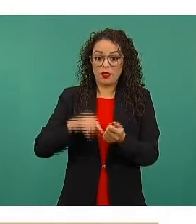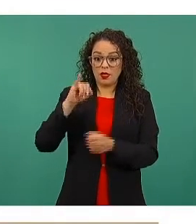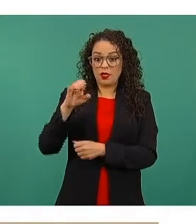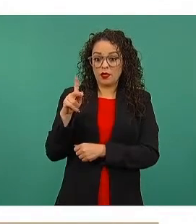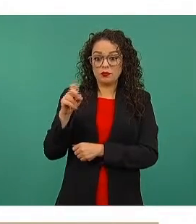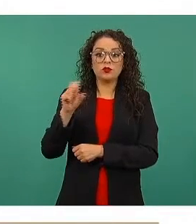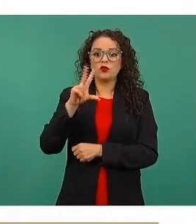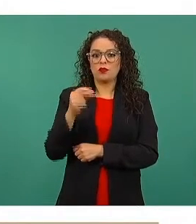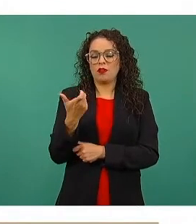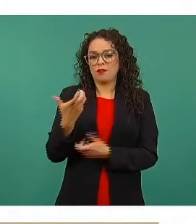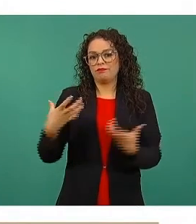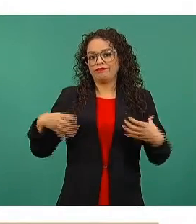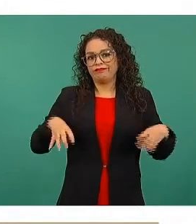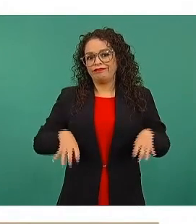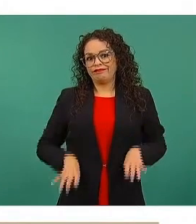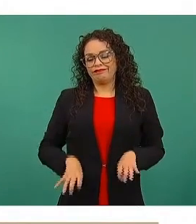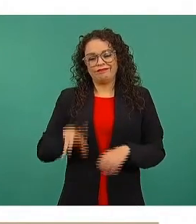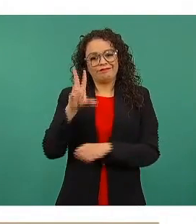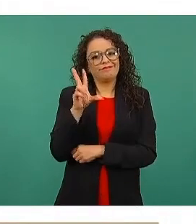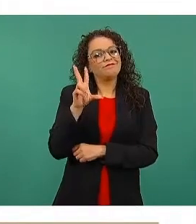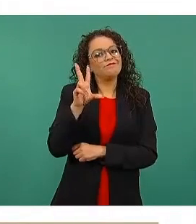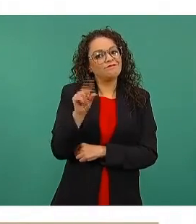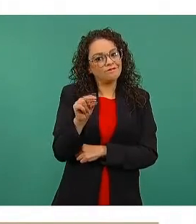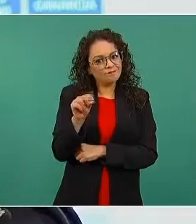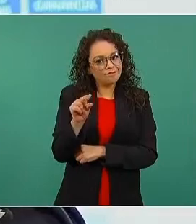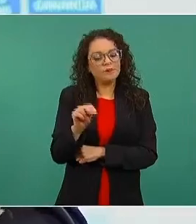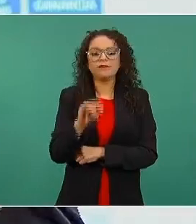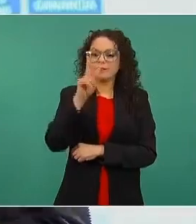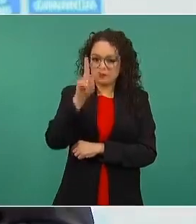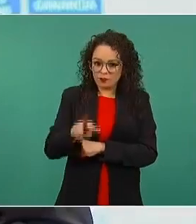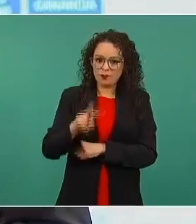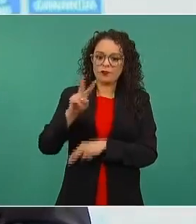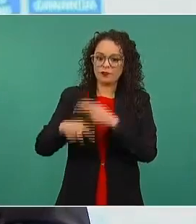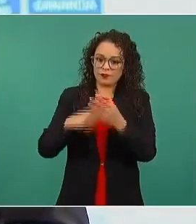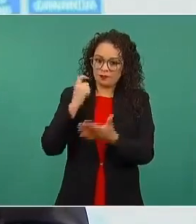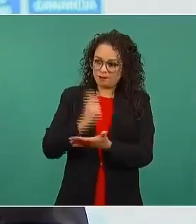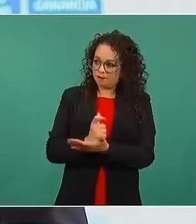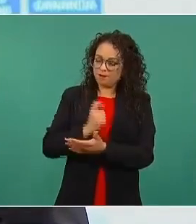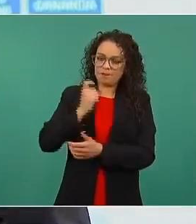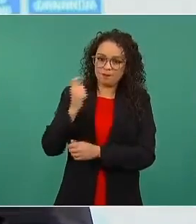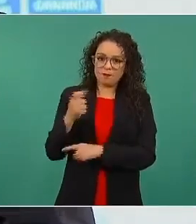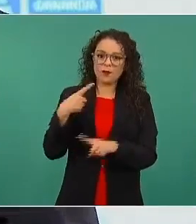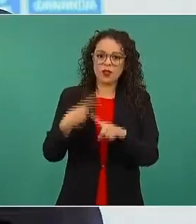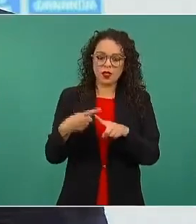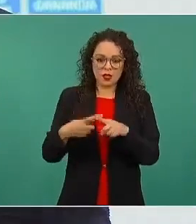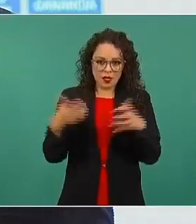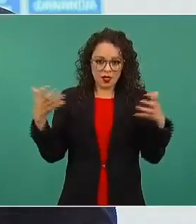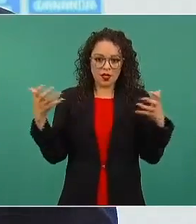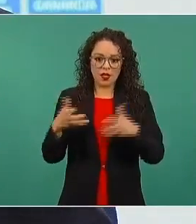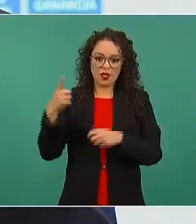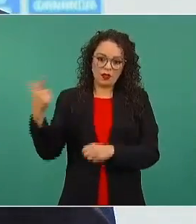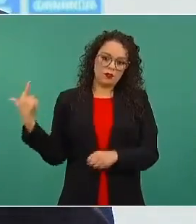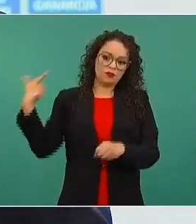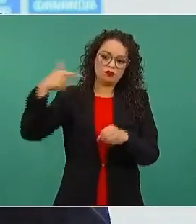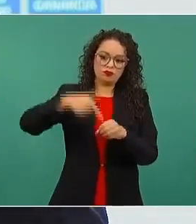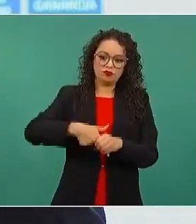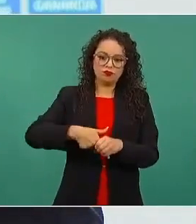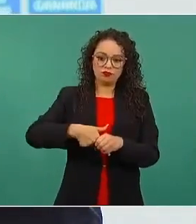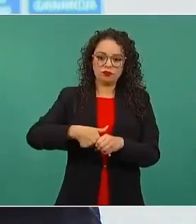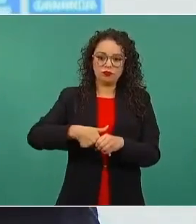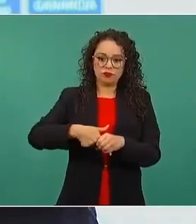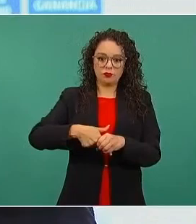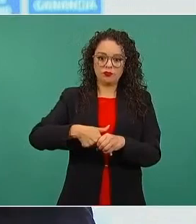lo embolsen los gasolineros, sino que efectivamente llegue a quienes cargan de combustible